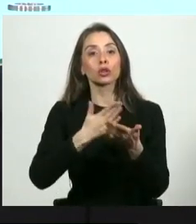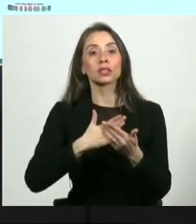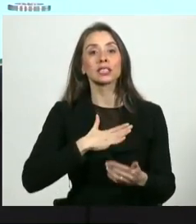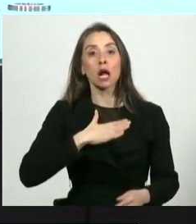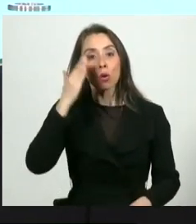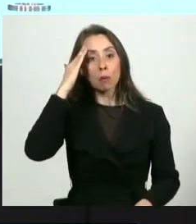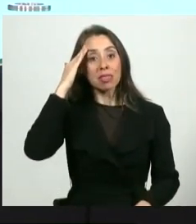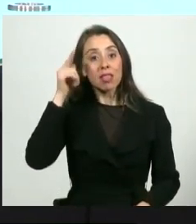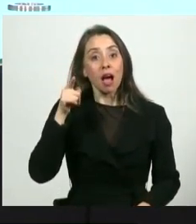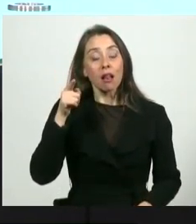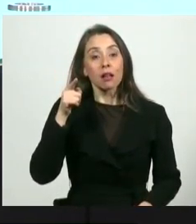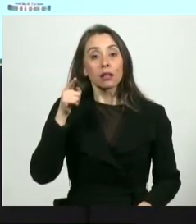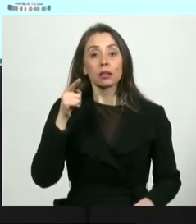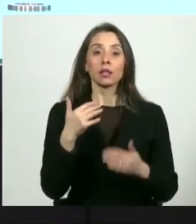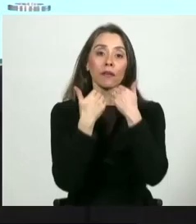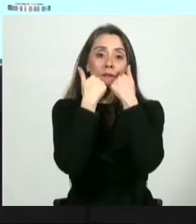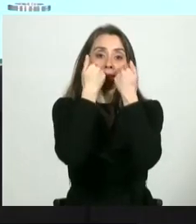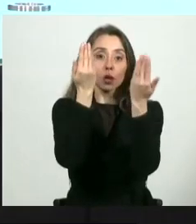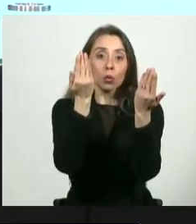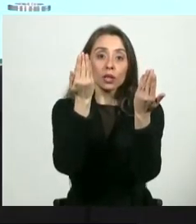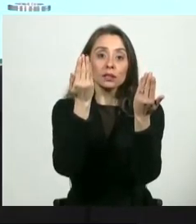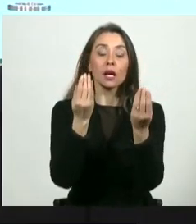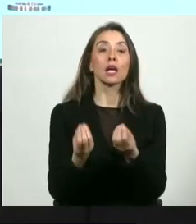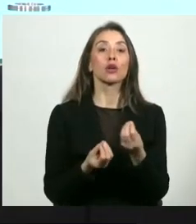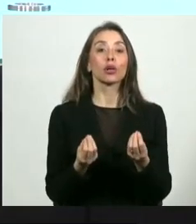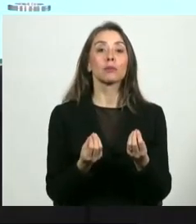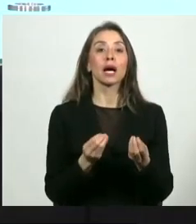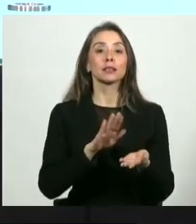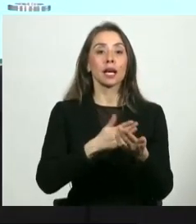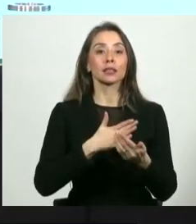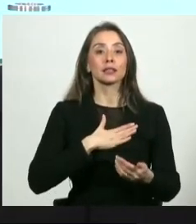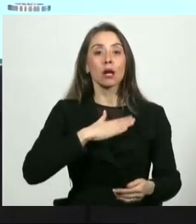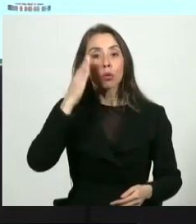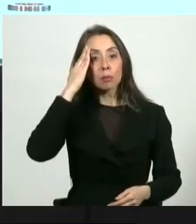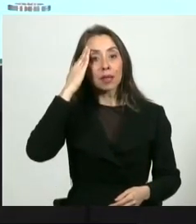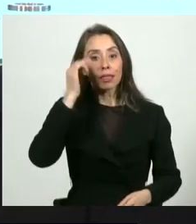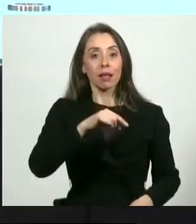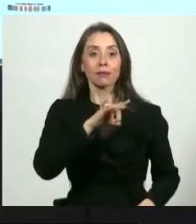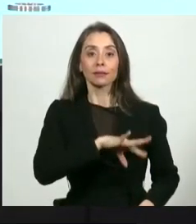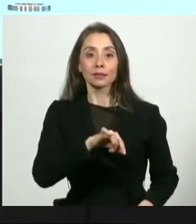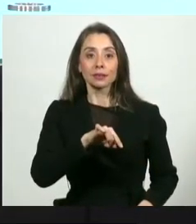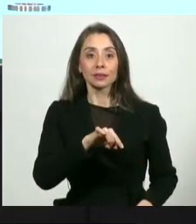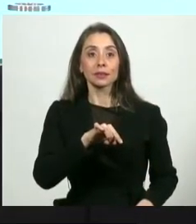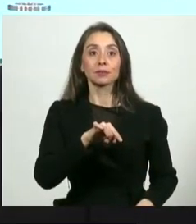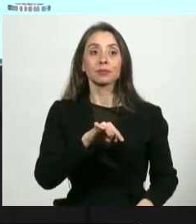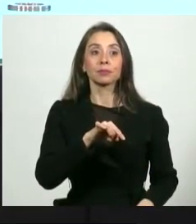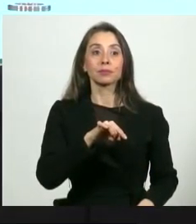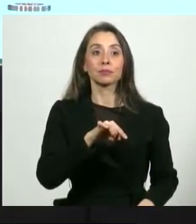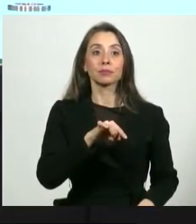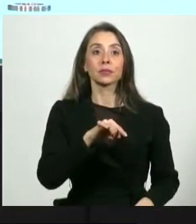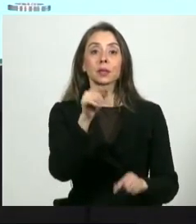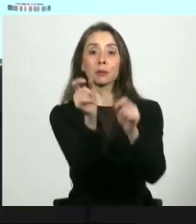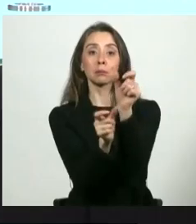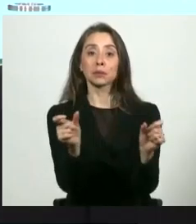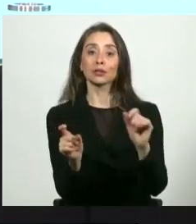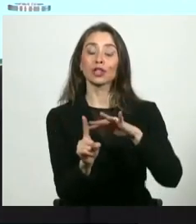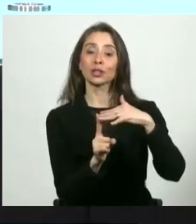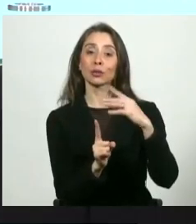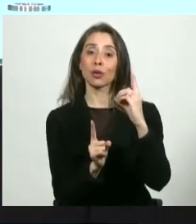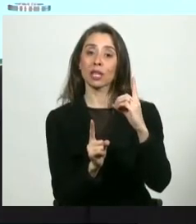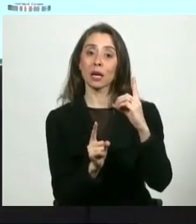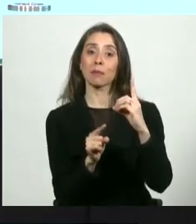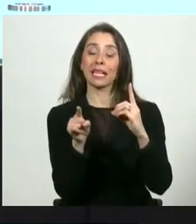que es vergonzoso lo que pasa respecto a la salud mental en nuestro país. Creo que dentro del área de las personas en situación de discapacidad